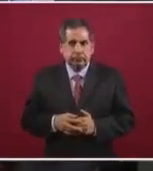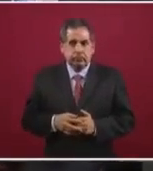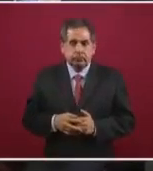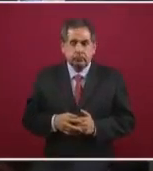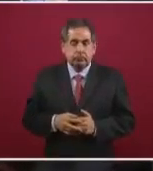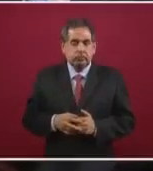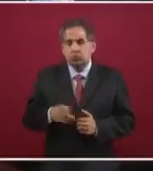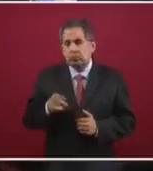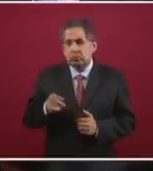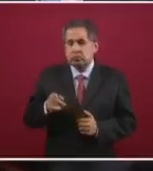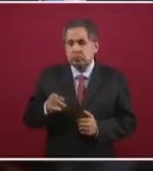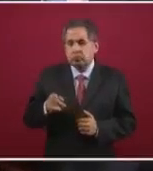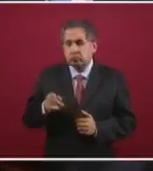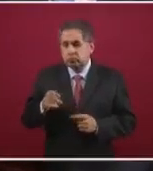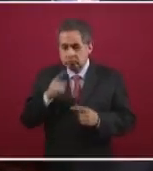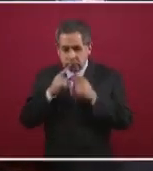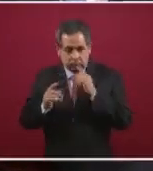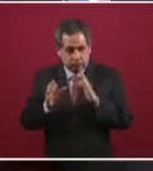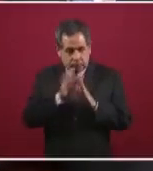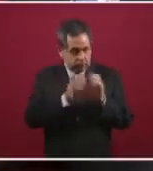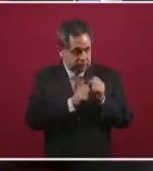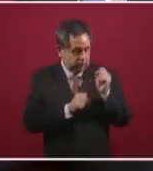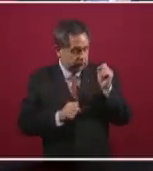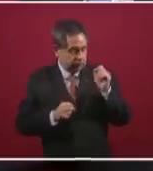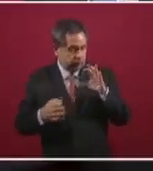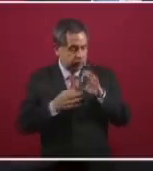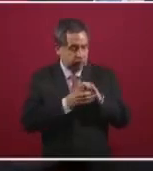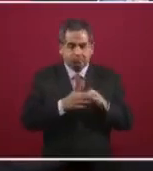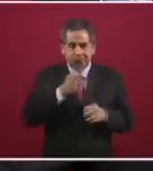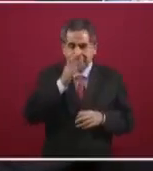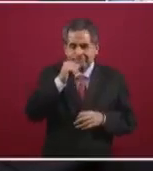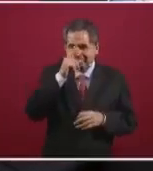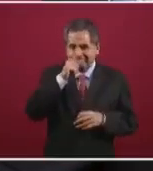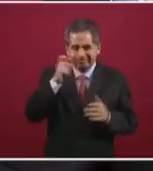No se podía, de acuerdo a la Constitución,